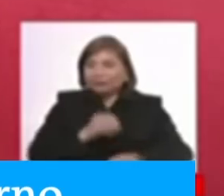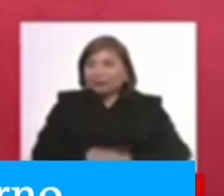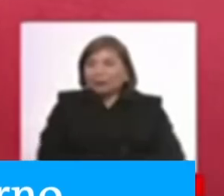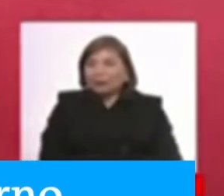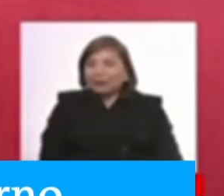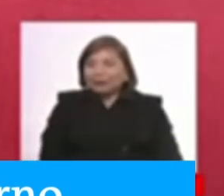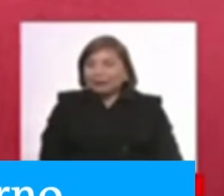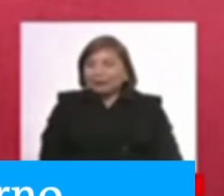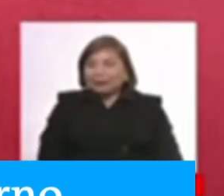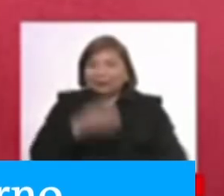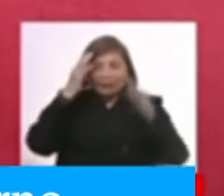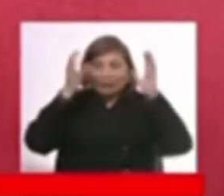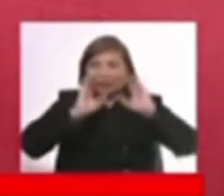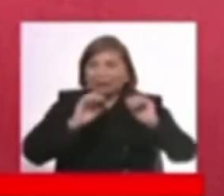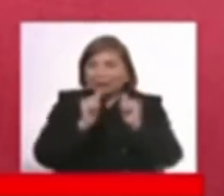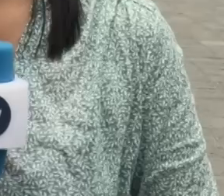a destituirlo.